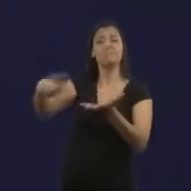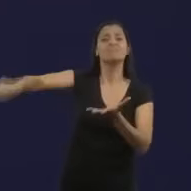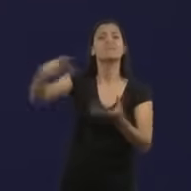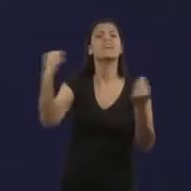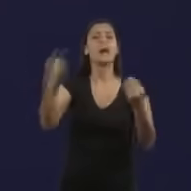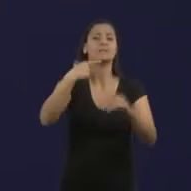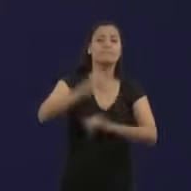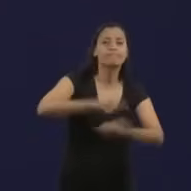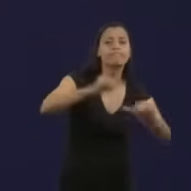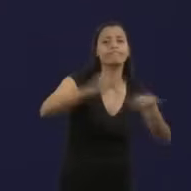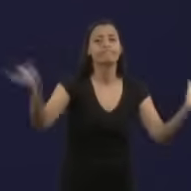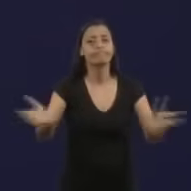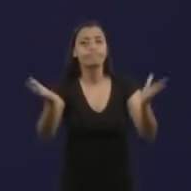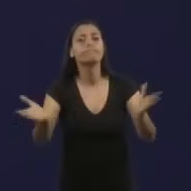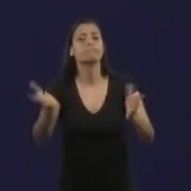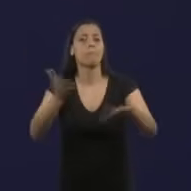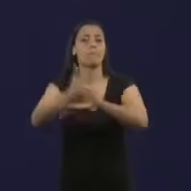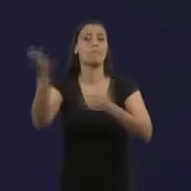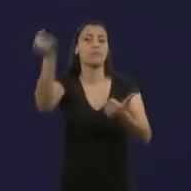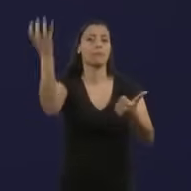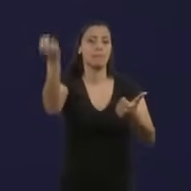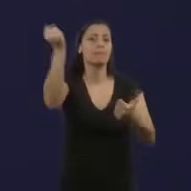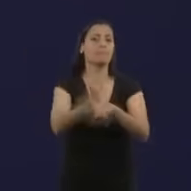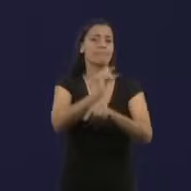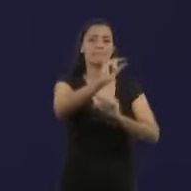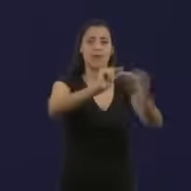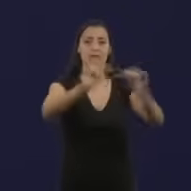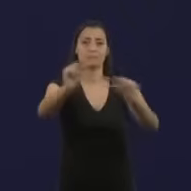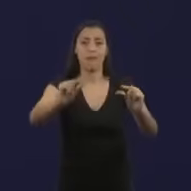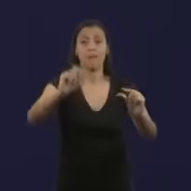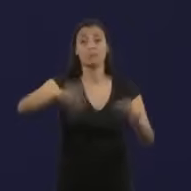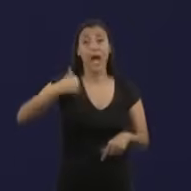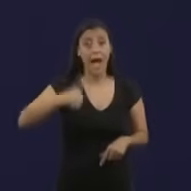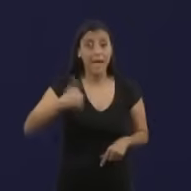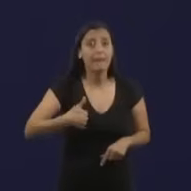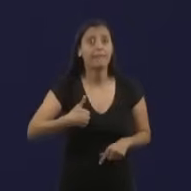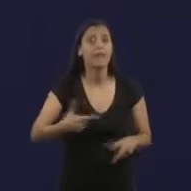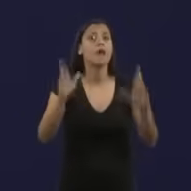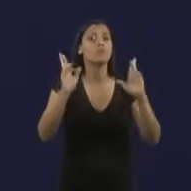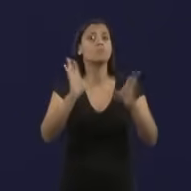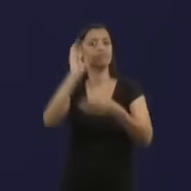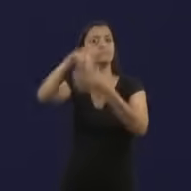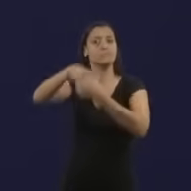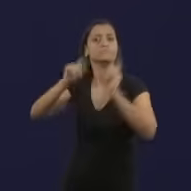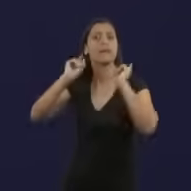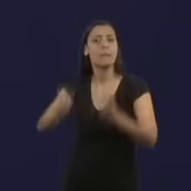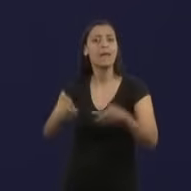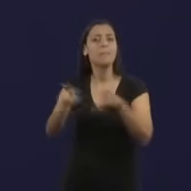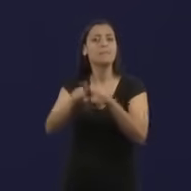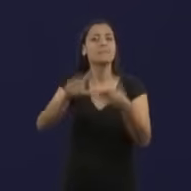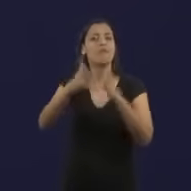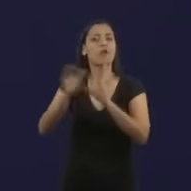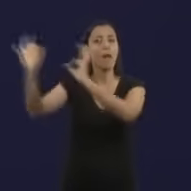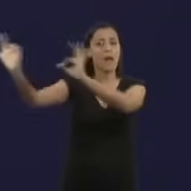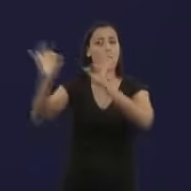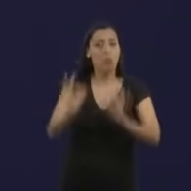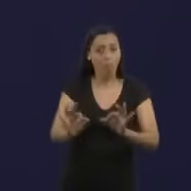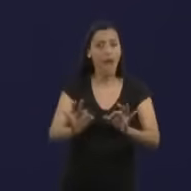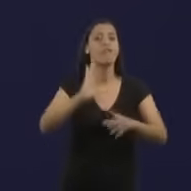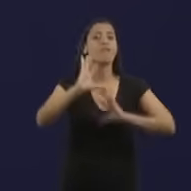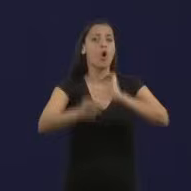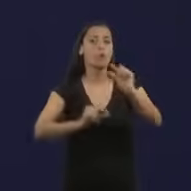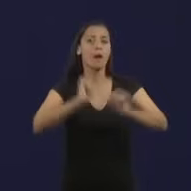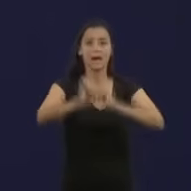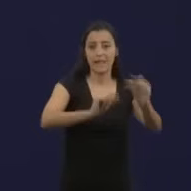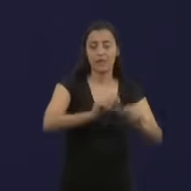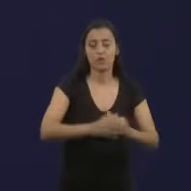fomentar el acceso al crédito y Argentina por suerte se ha sumado a esta a esta